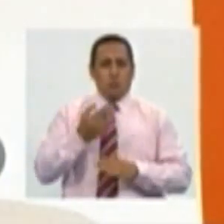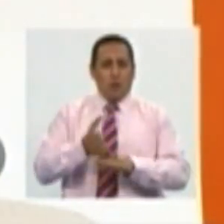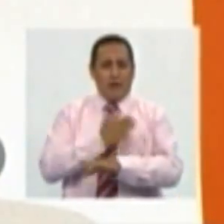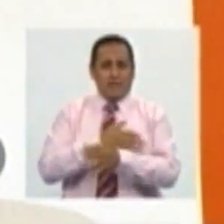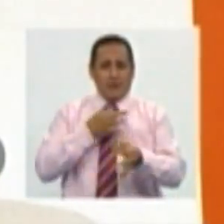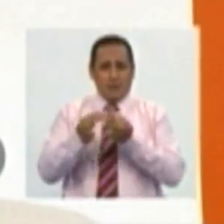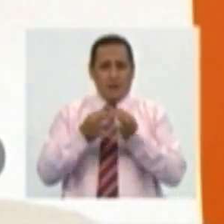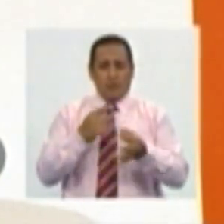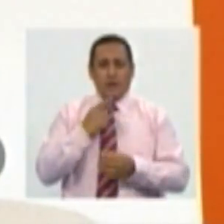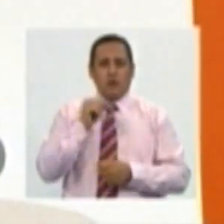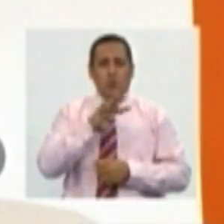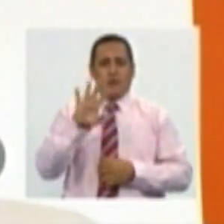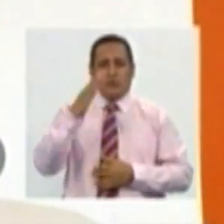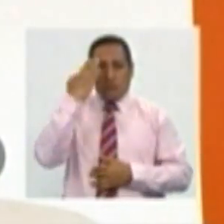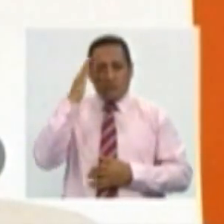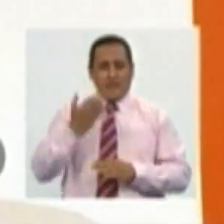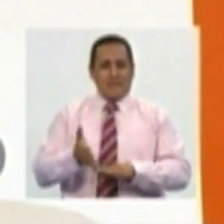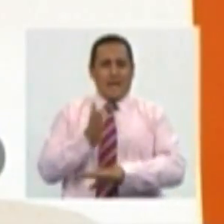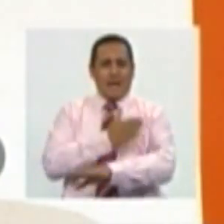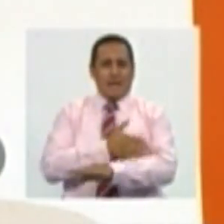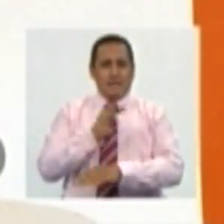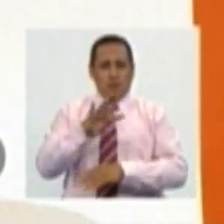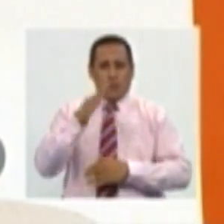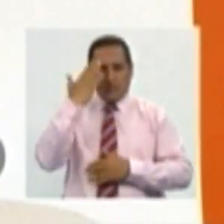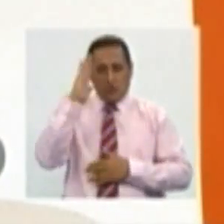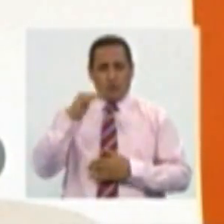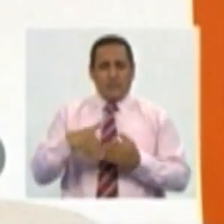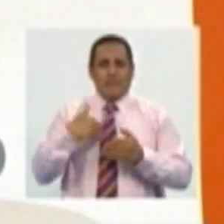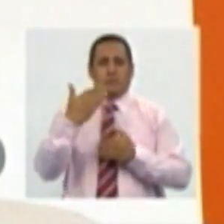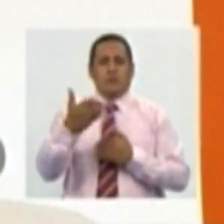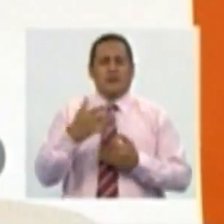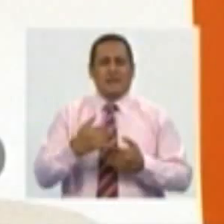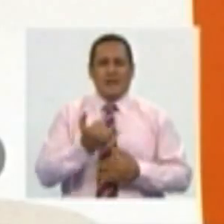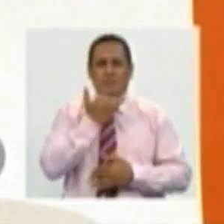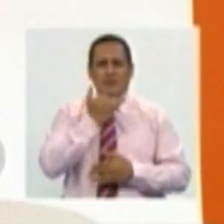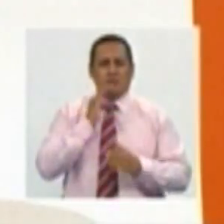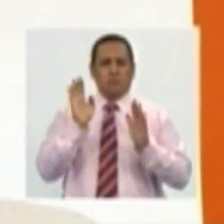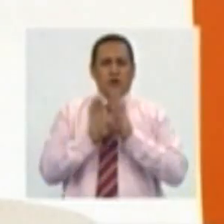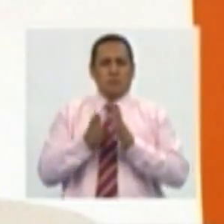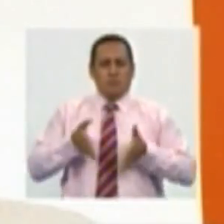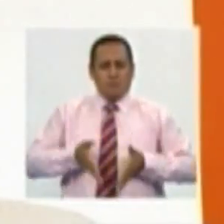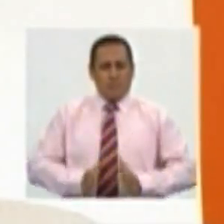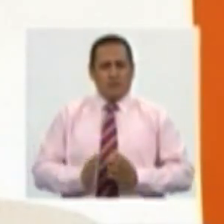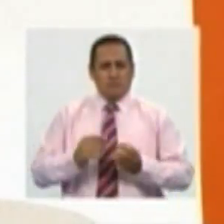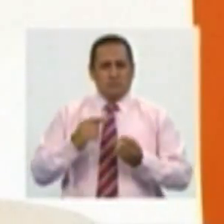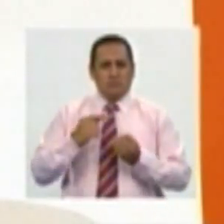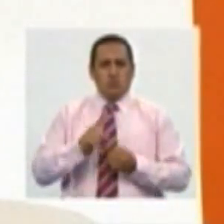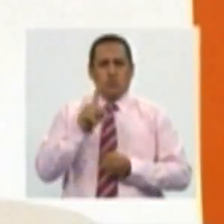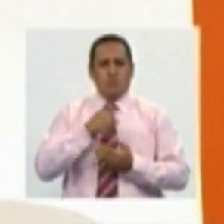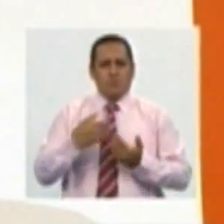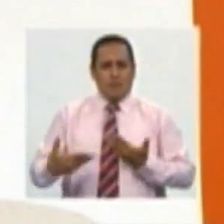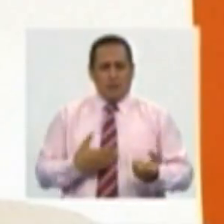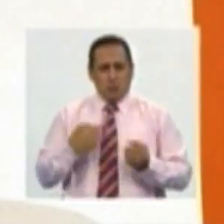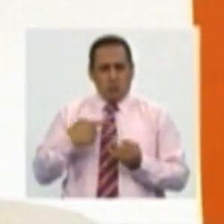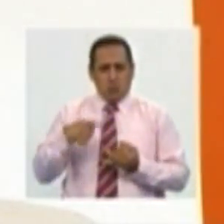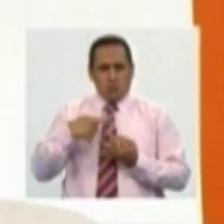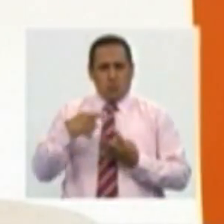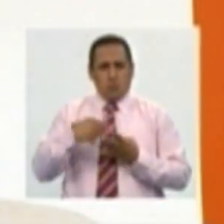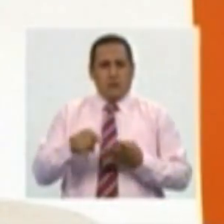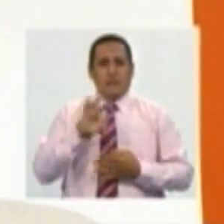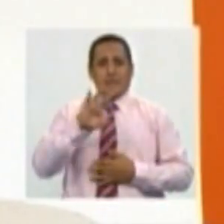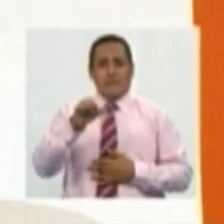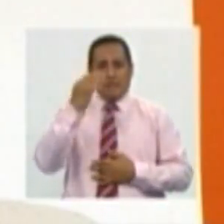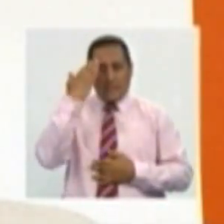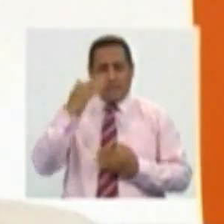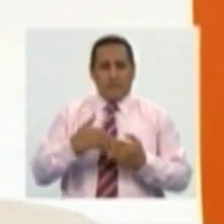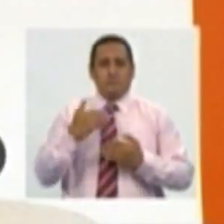lo comentamos, es 45 días antes, 45 días después. ¿Qué pasa si tenemos un parto múltiple? Es decir, más de un bebé, se prorroga